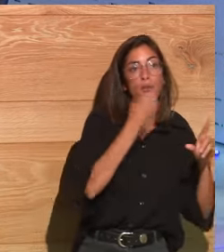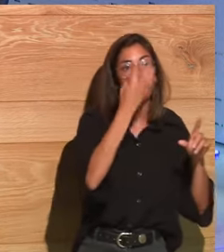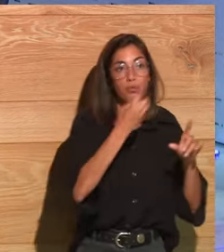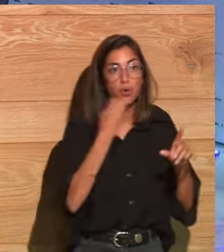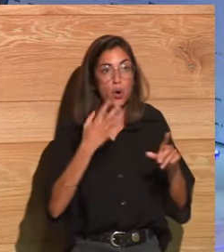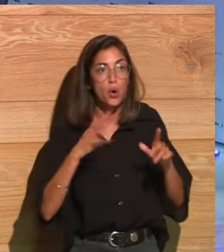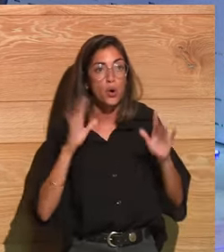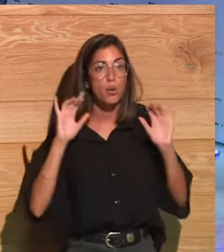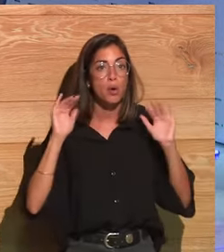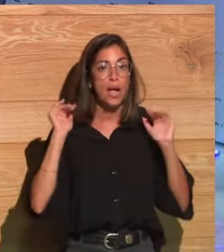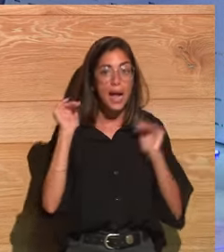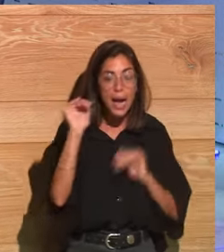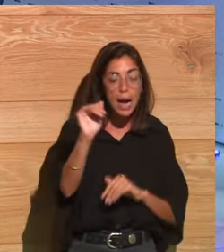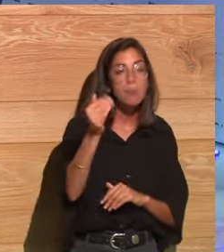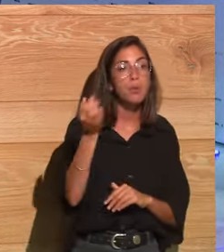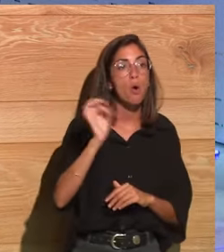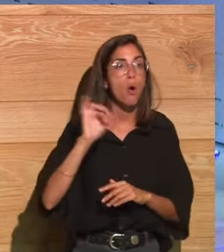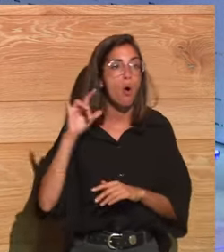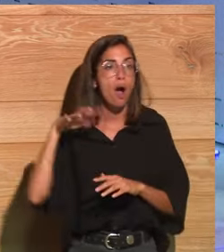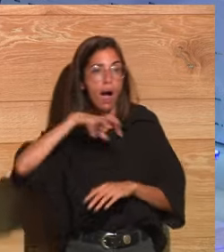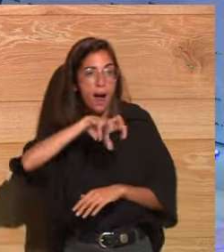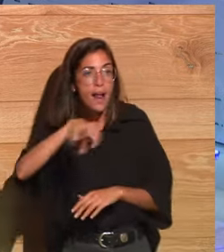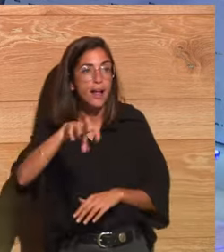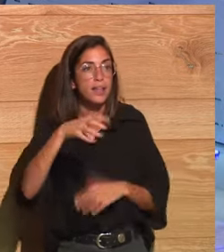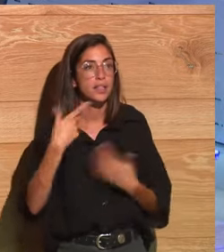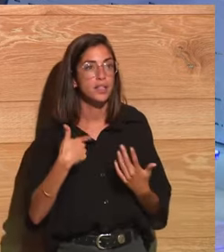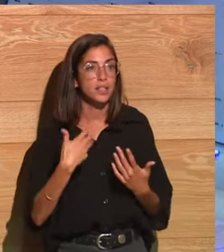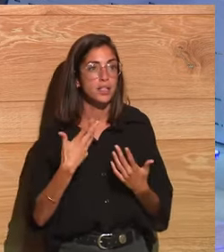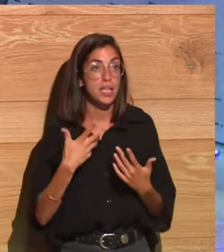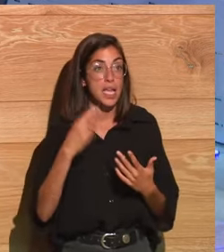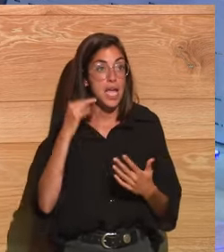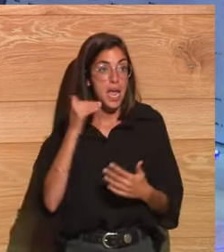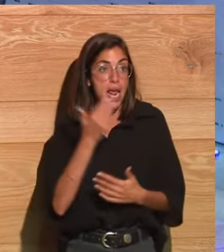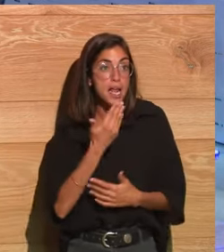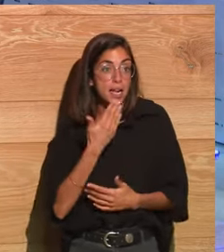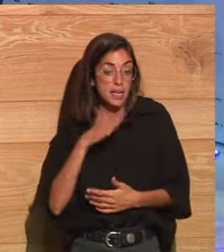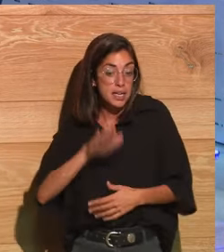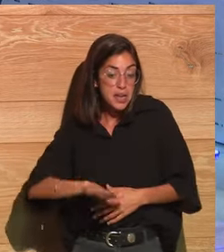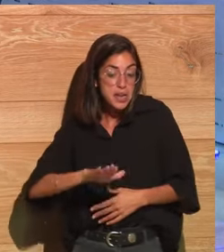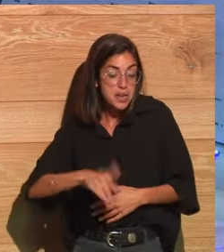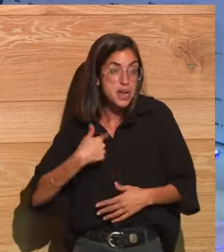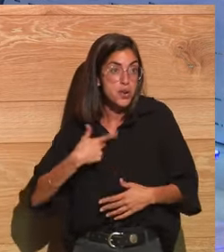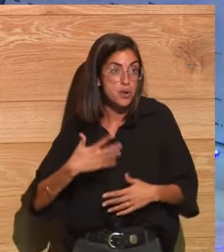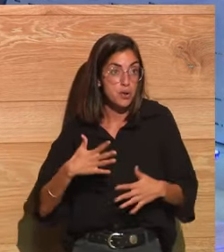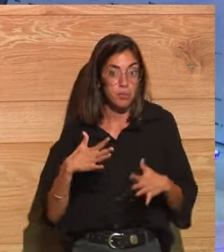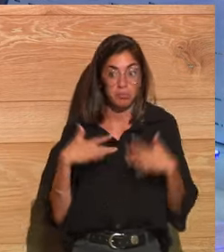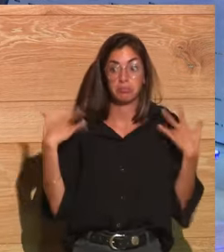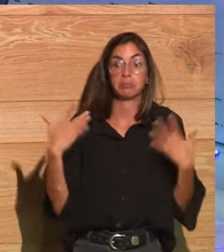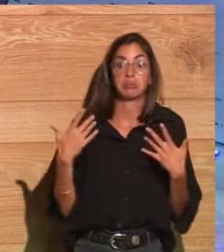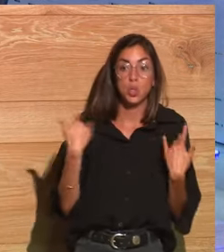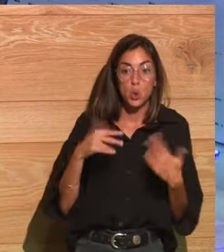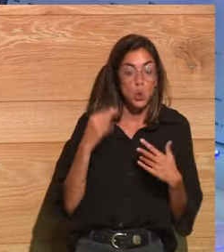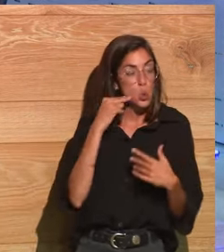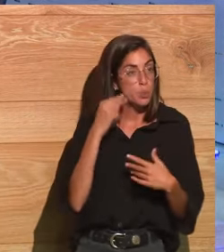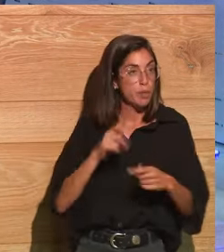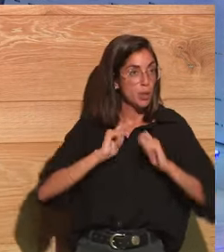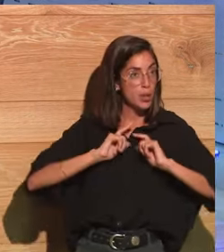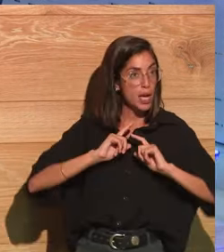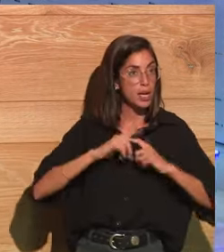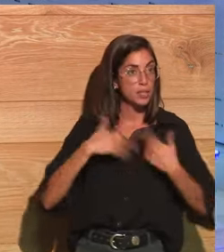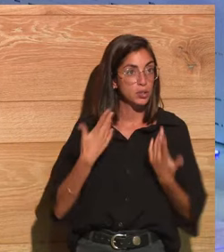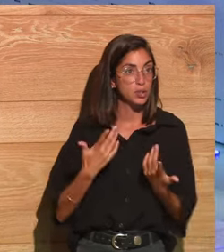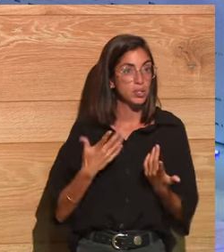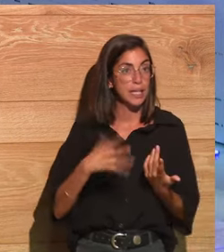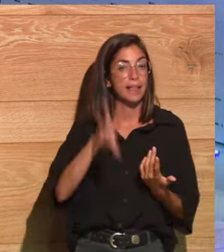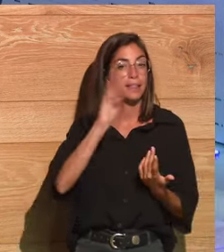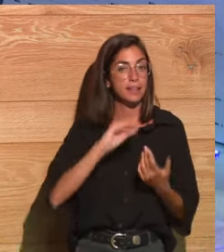araña, y el niño genera una reacción de pavor y de alerta, cuando no tendría por qué comprender que una araña es un peligro, ¿no? Entonces